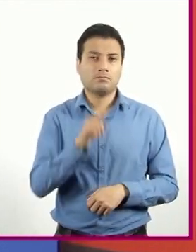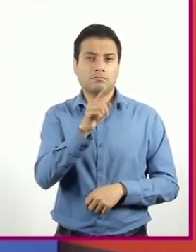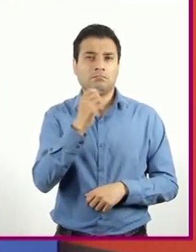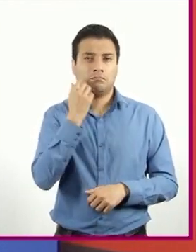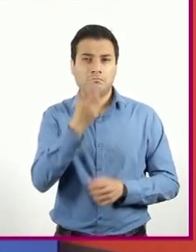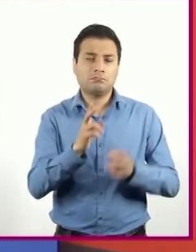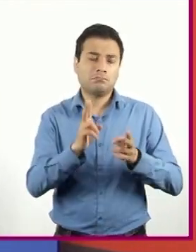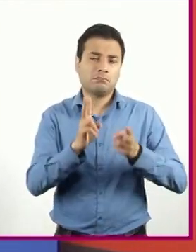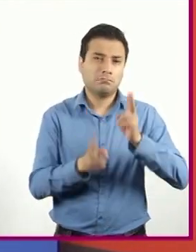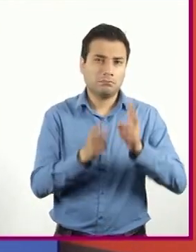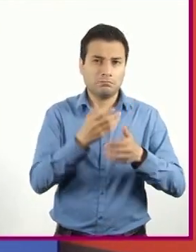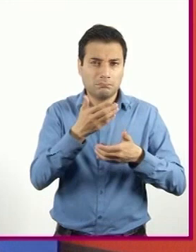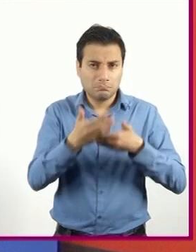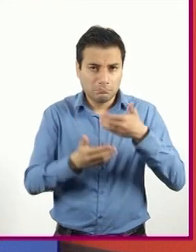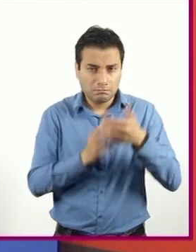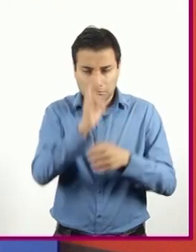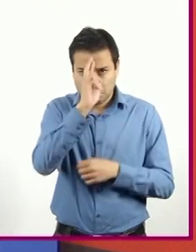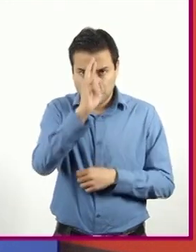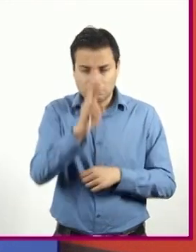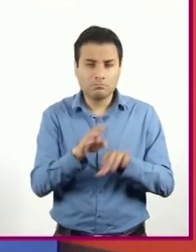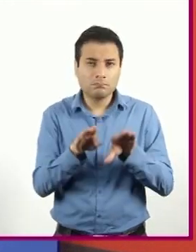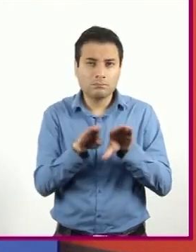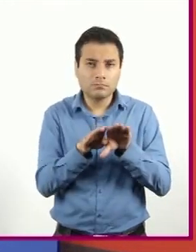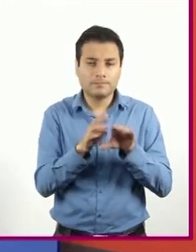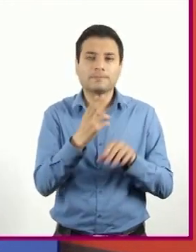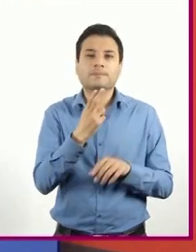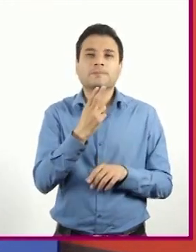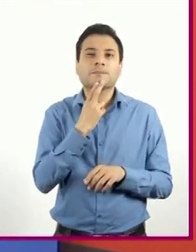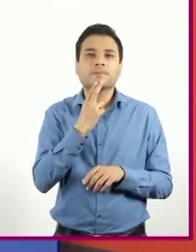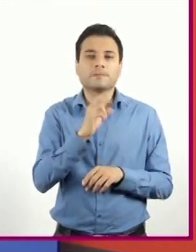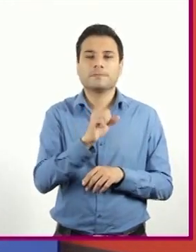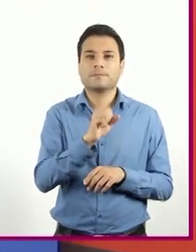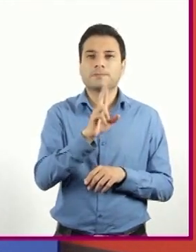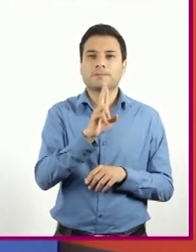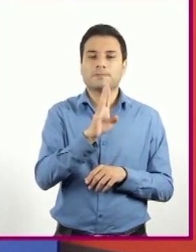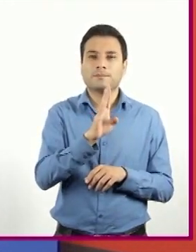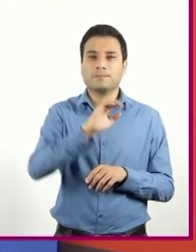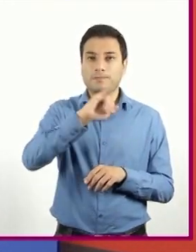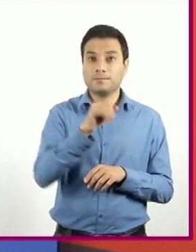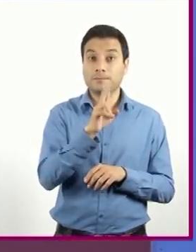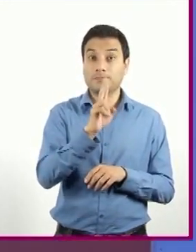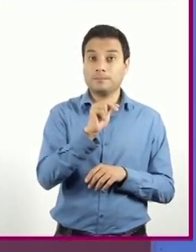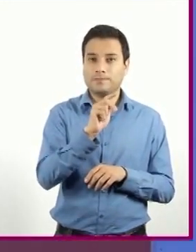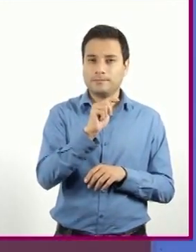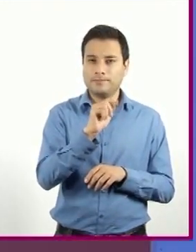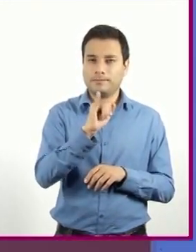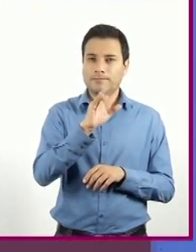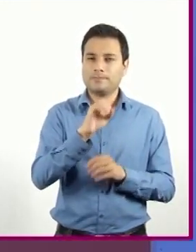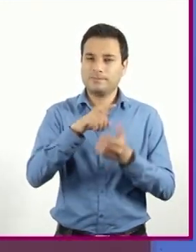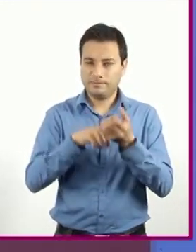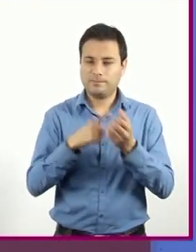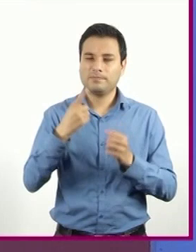forma respetuosa, empleamos los subjuntivos con un valor o significado imperativo.